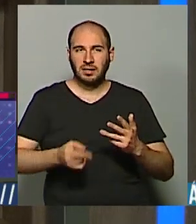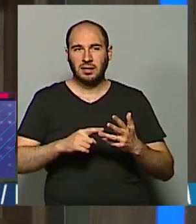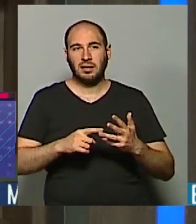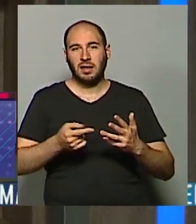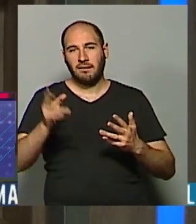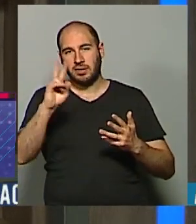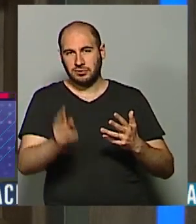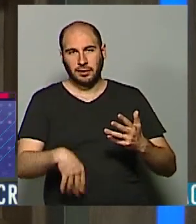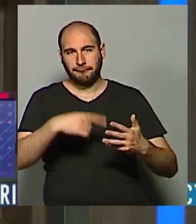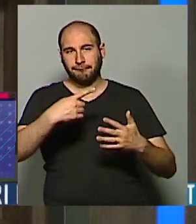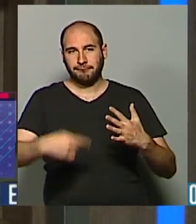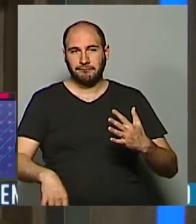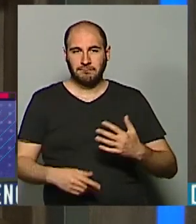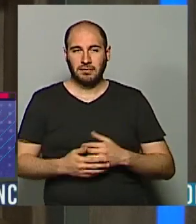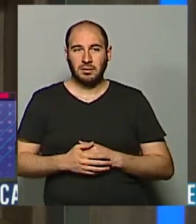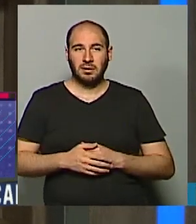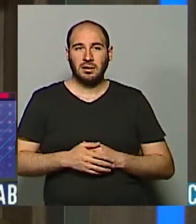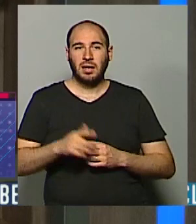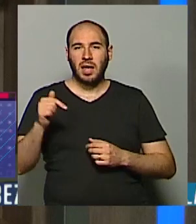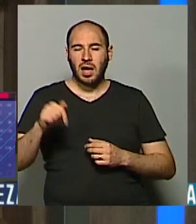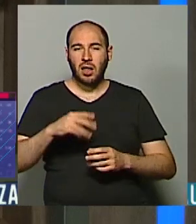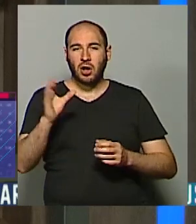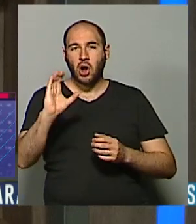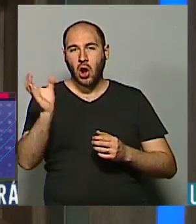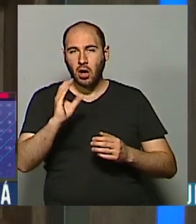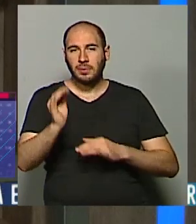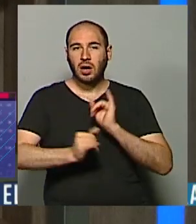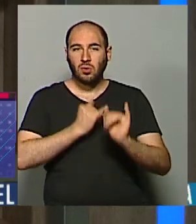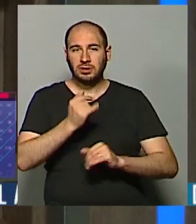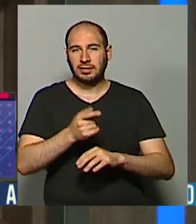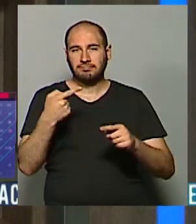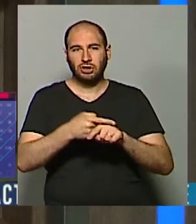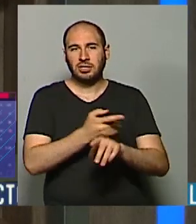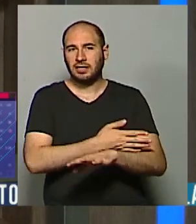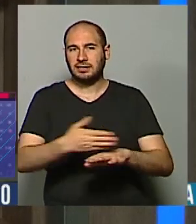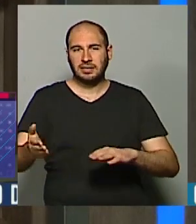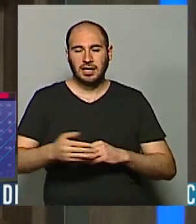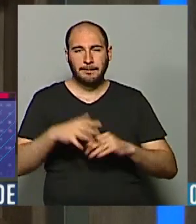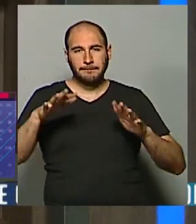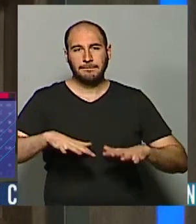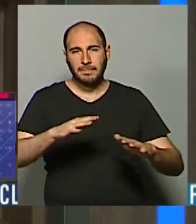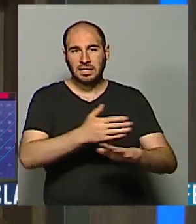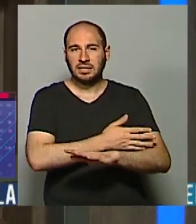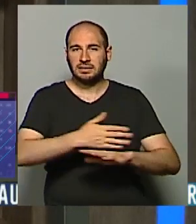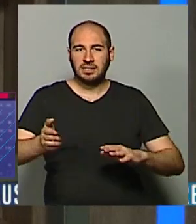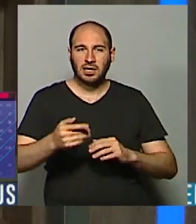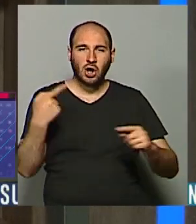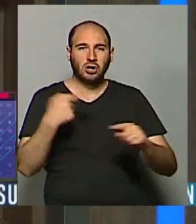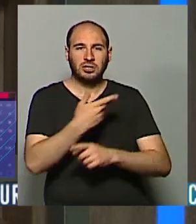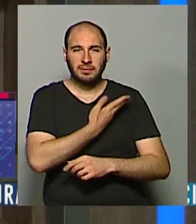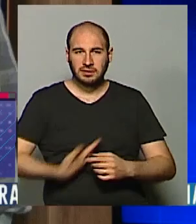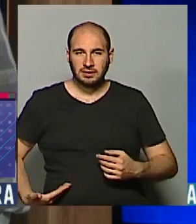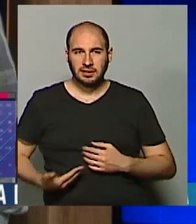hablar de Venezuela. Vamos punto por punto. En este caso, Colombia, continúan las protestas, continúan las marchas y las manifestaciones en contra del